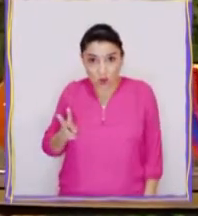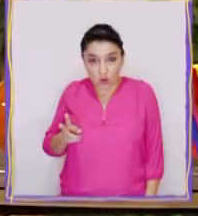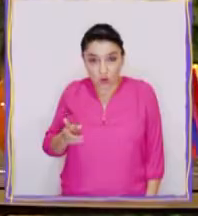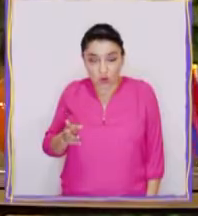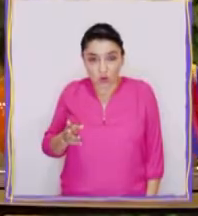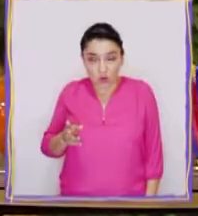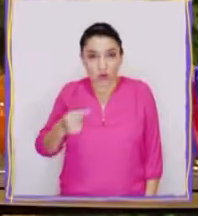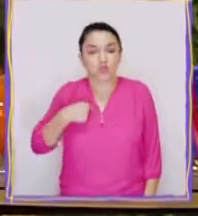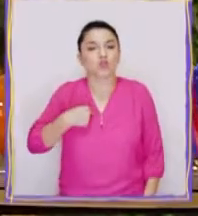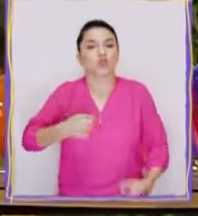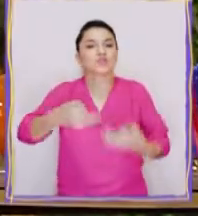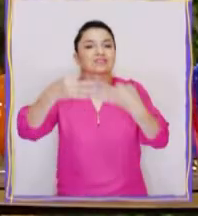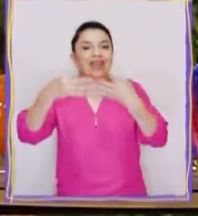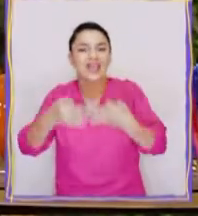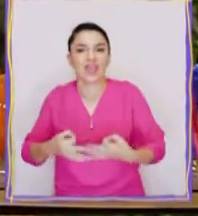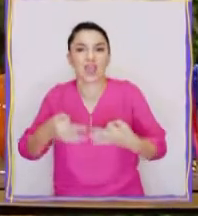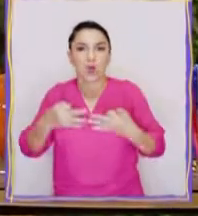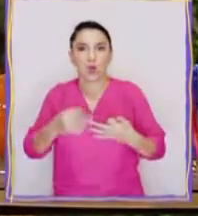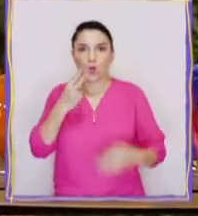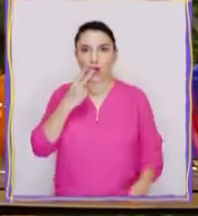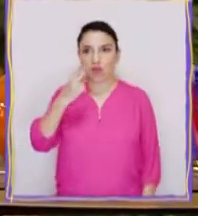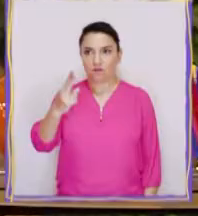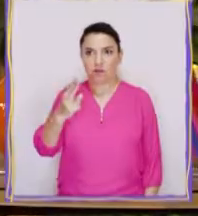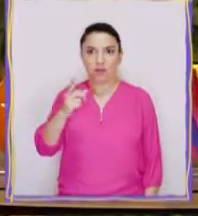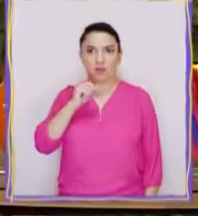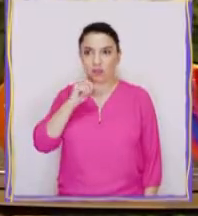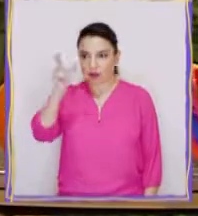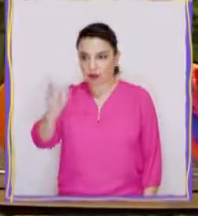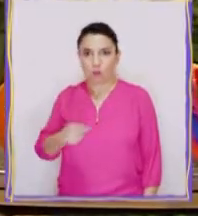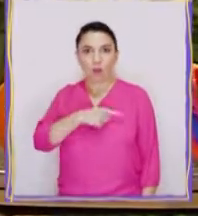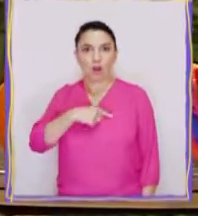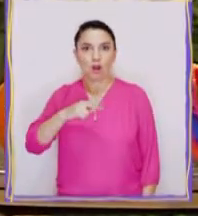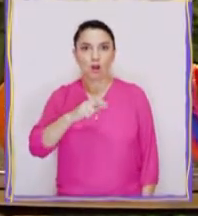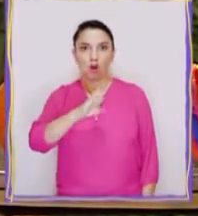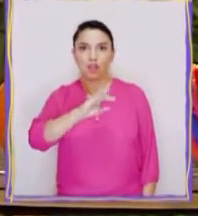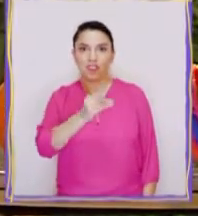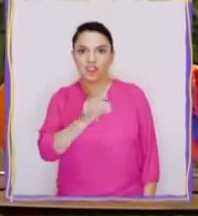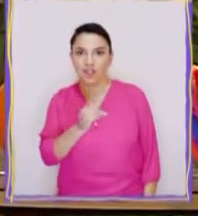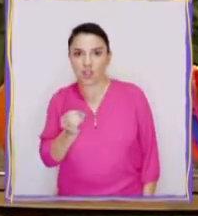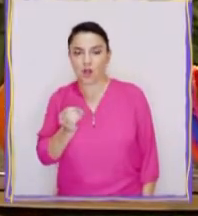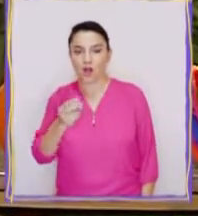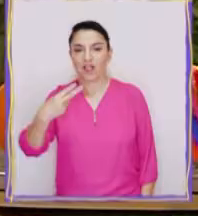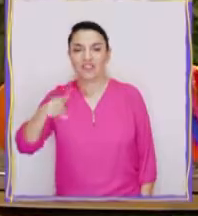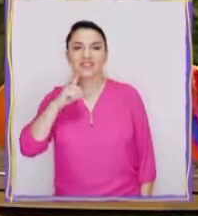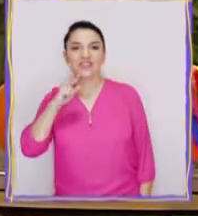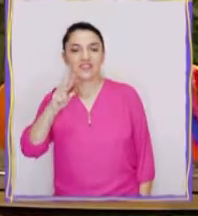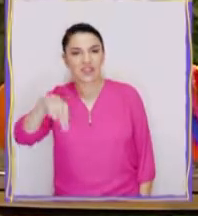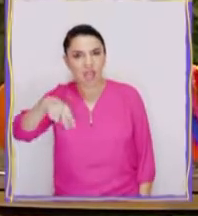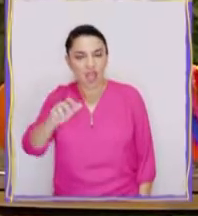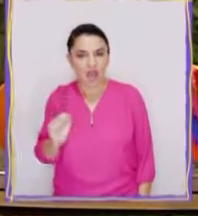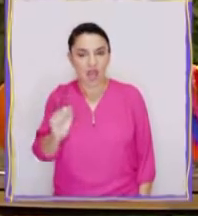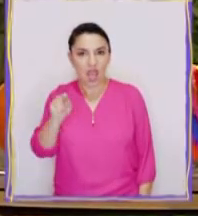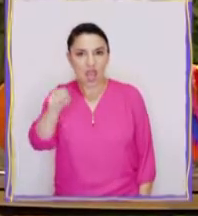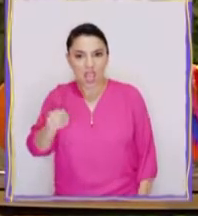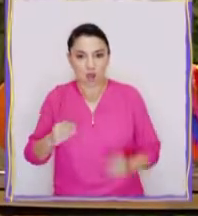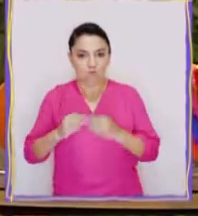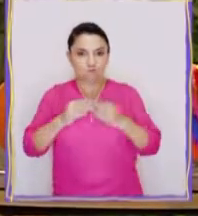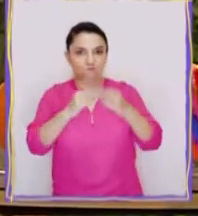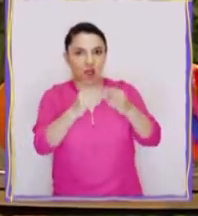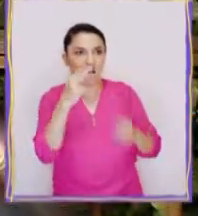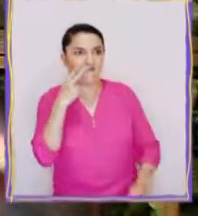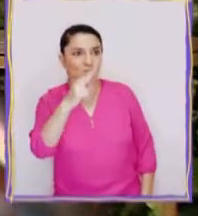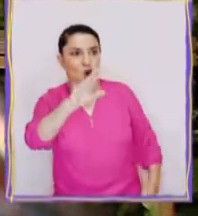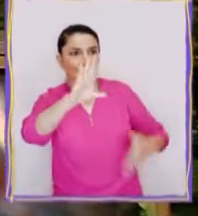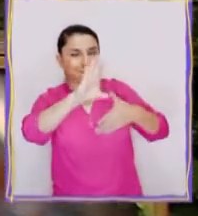vieron? Estoy seguro que yo era Rodrigo de Triana, el hombre que divisó América por primera vez en el viaje de